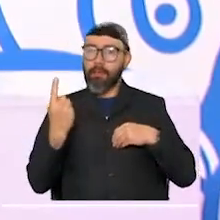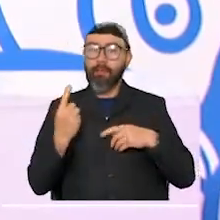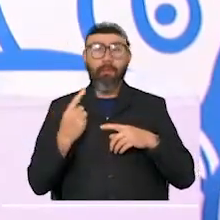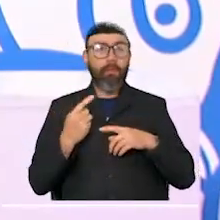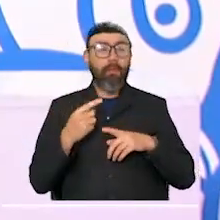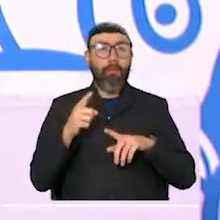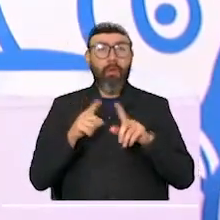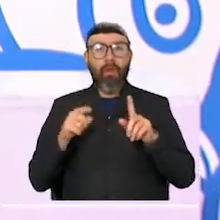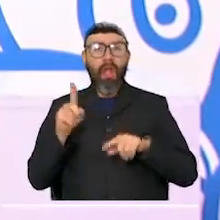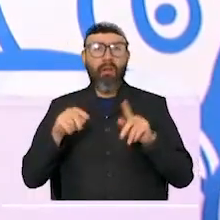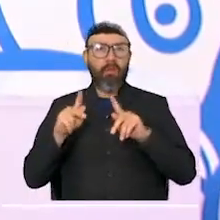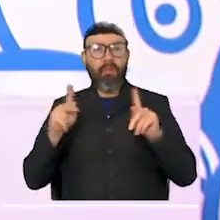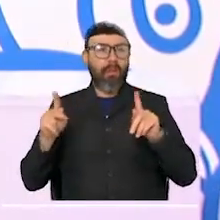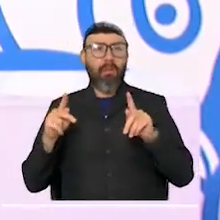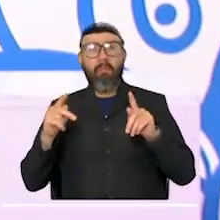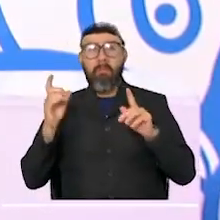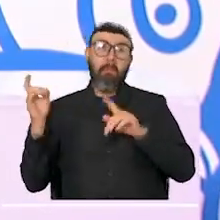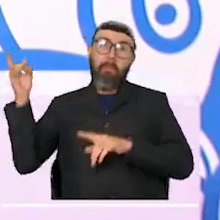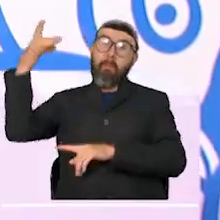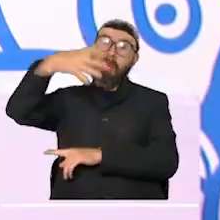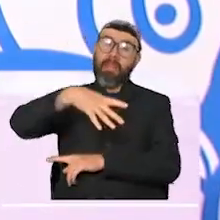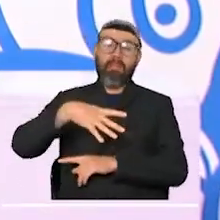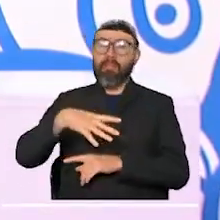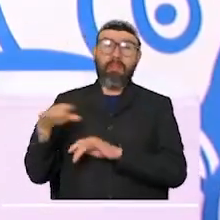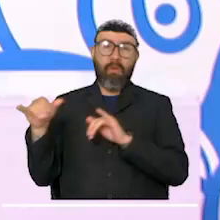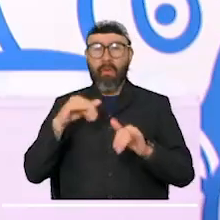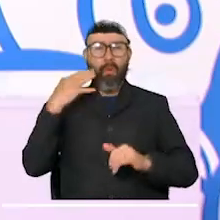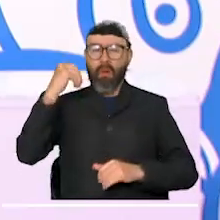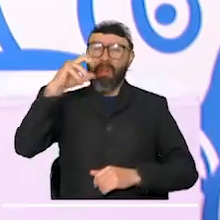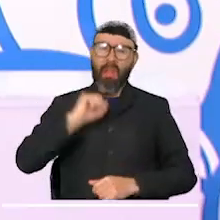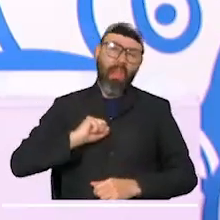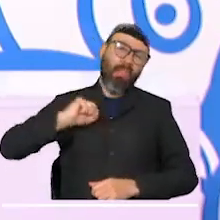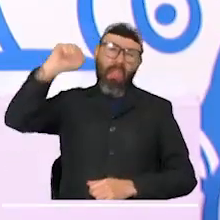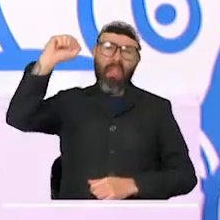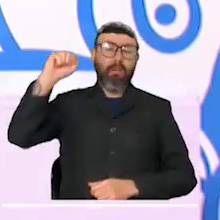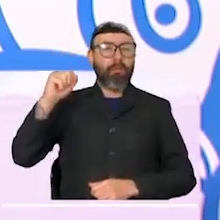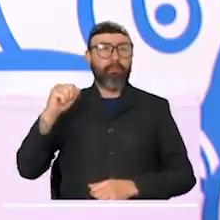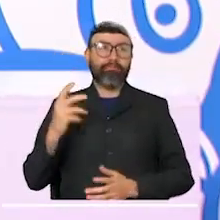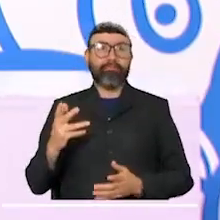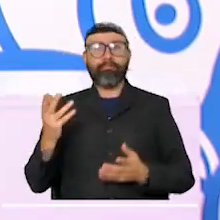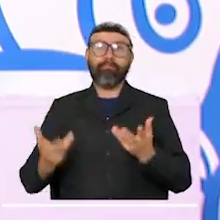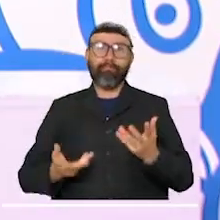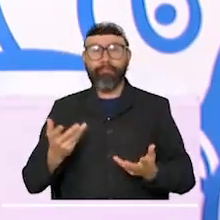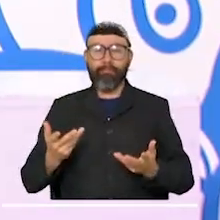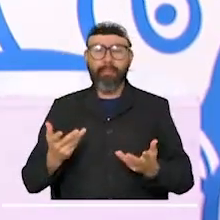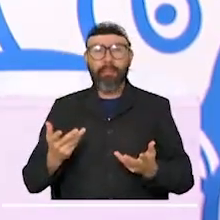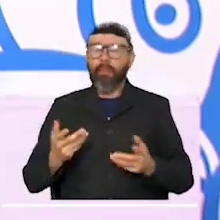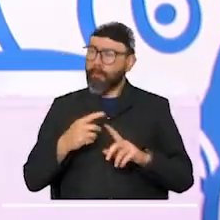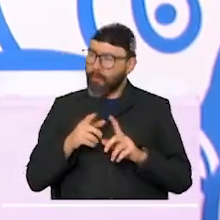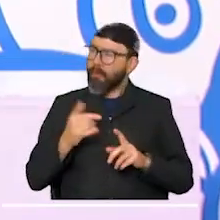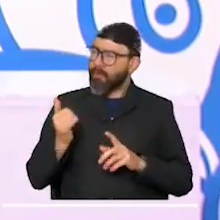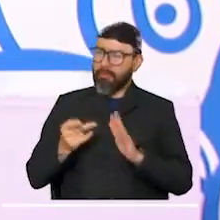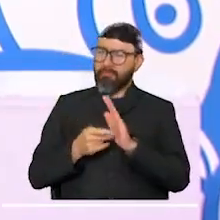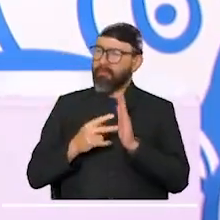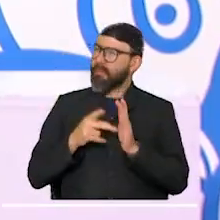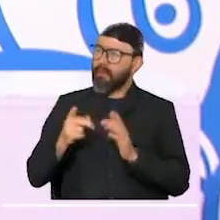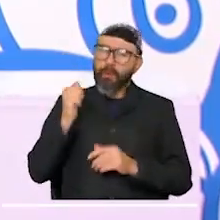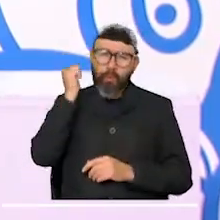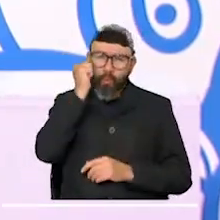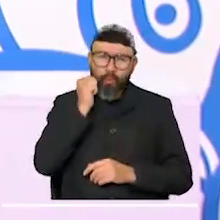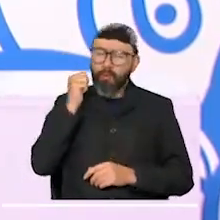extremisándolo no como los movimientos feministas entonces hablamos de esto de que es la menstruación de cómo